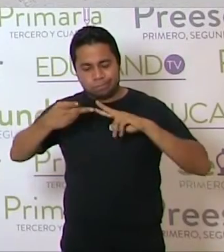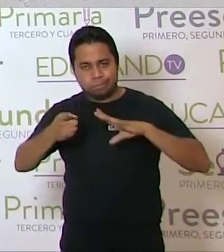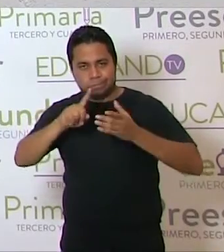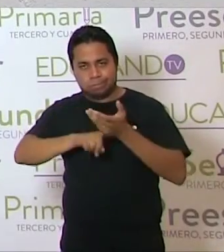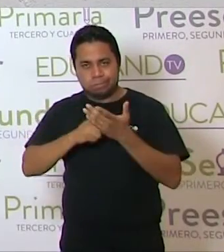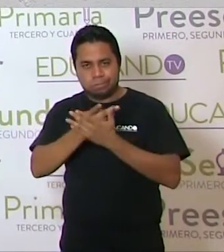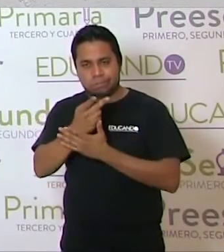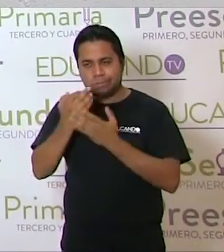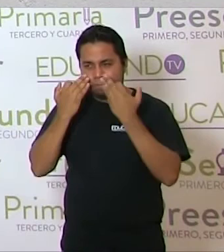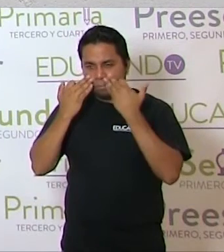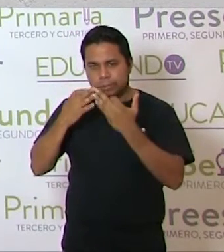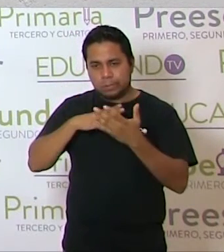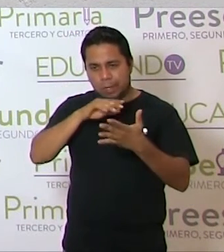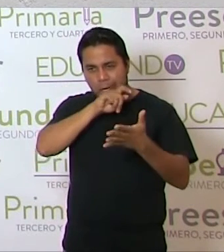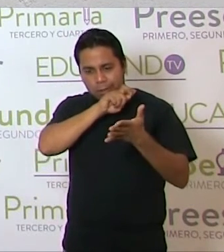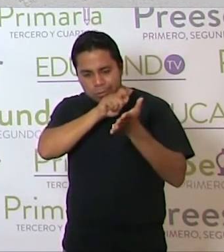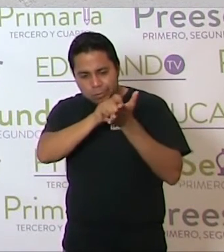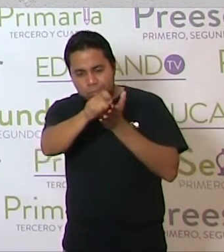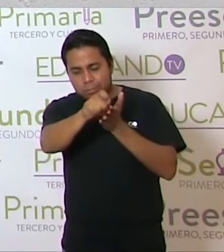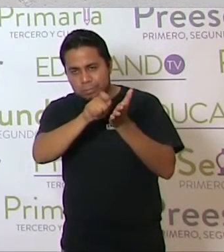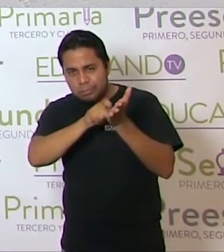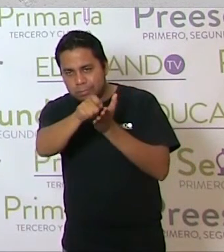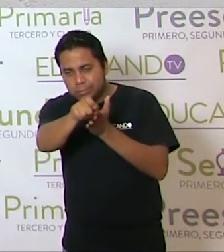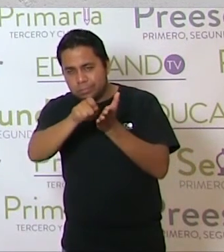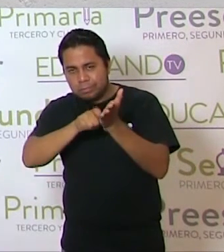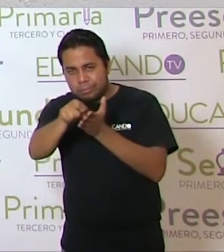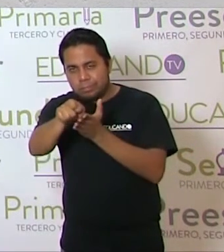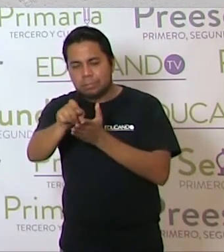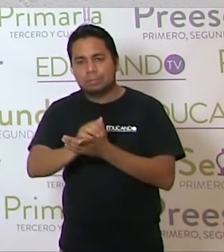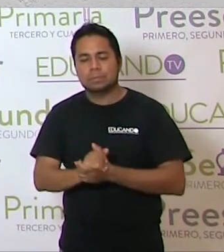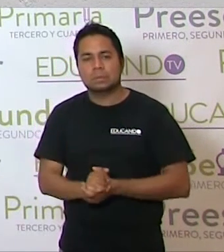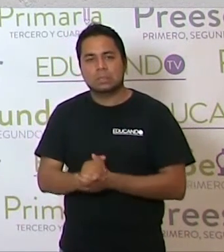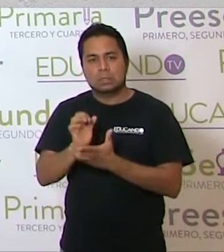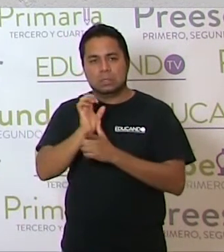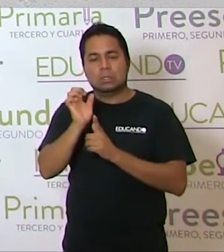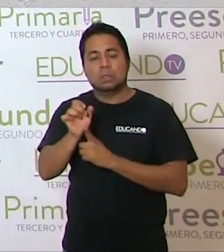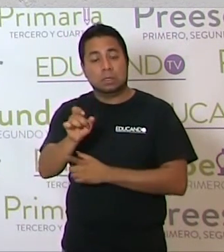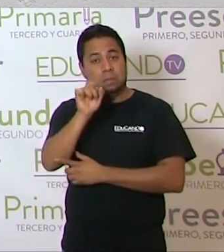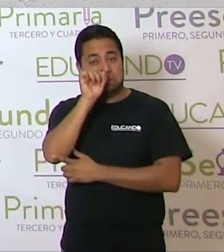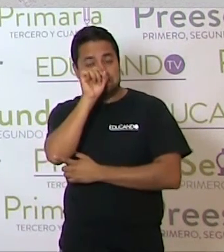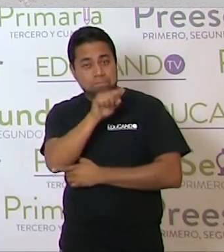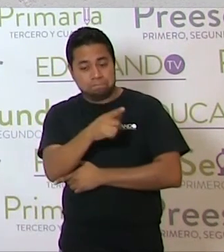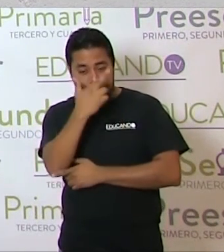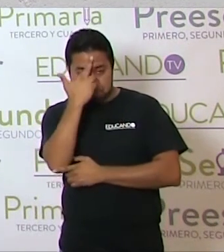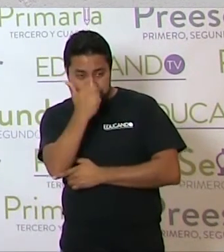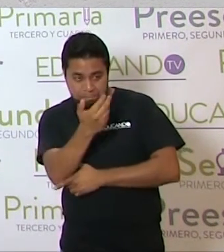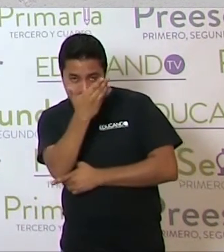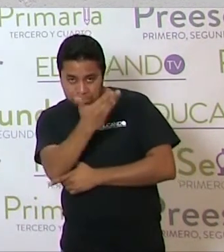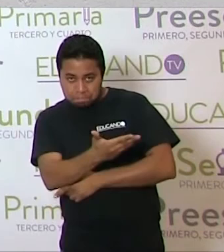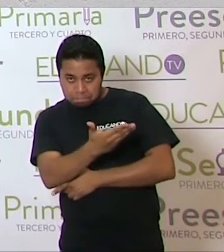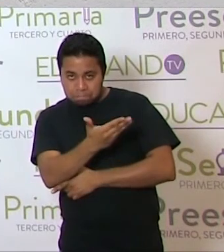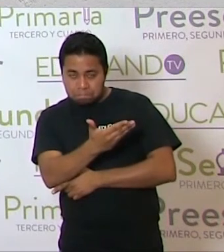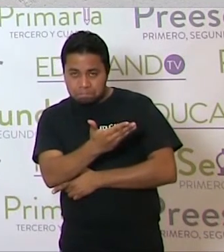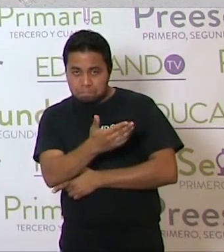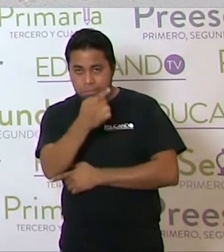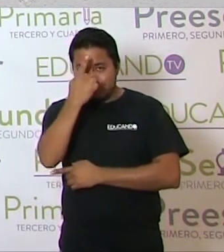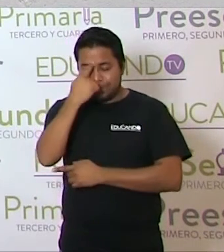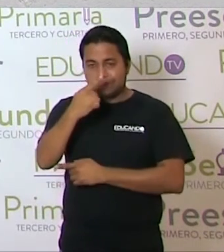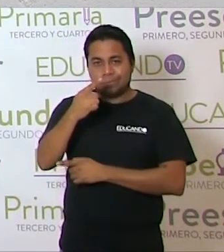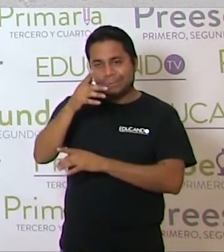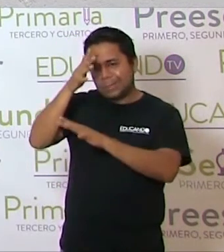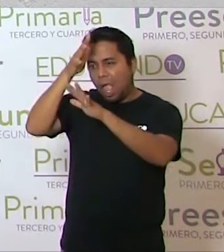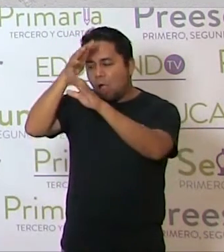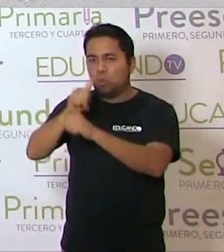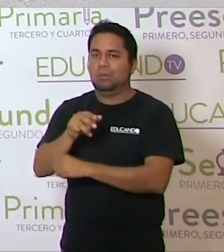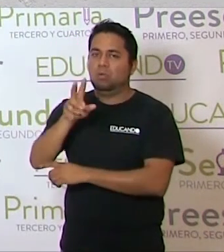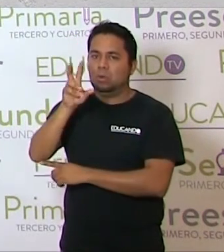todo subrayado y entonces ese argumento es también a favor es en contra